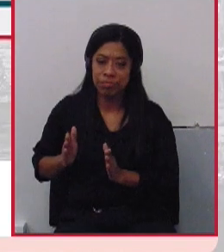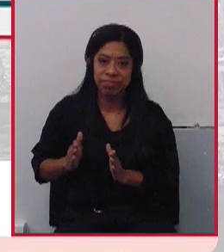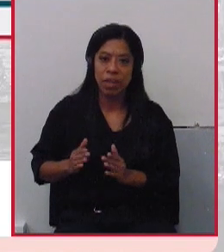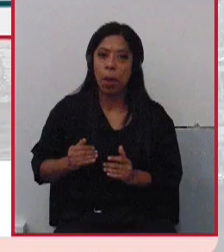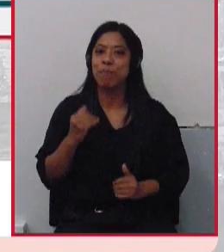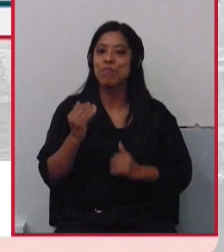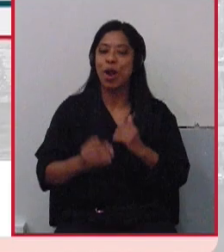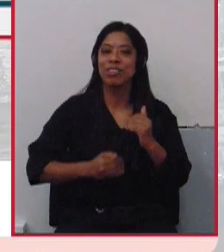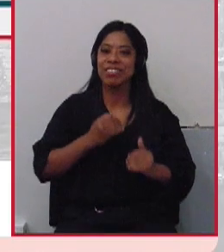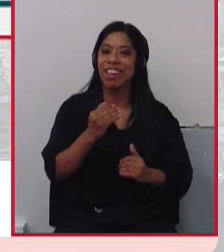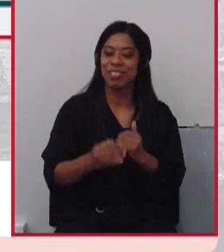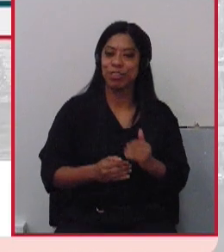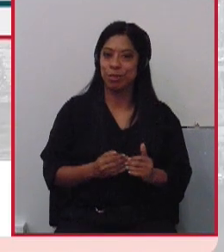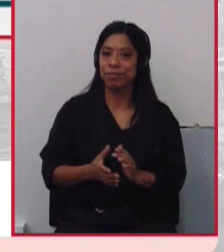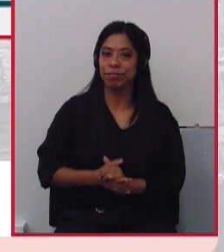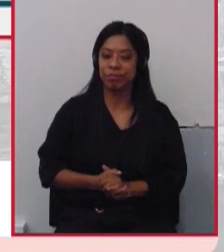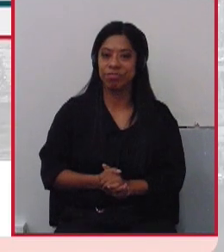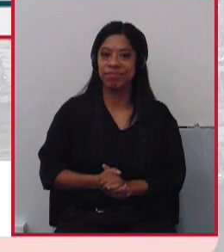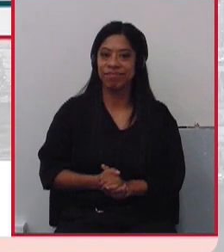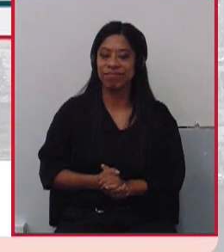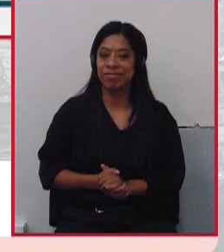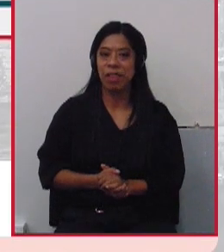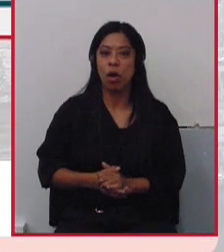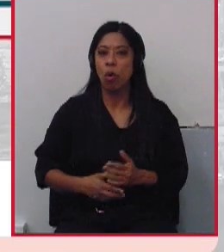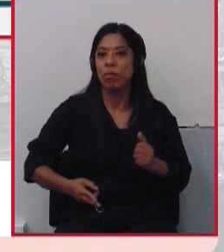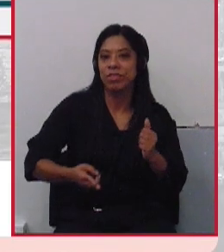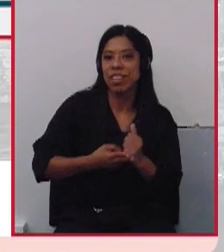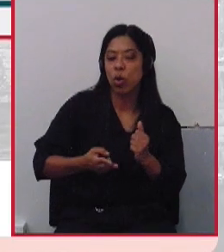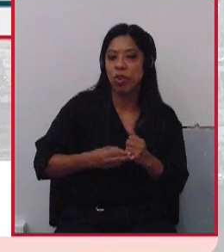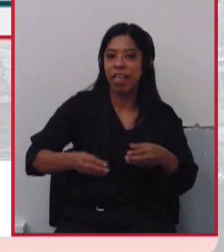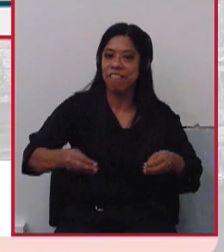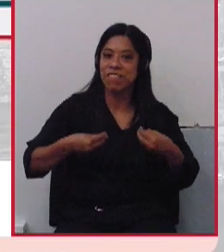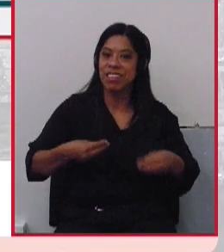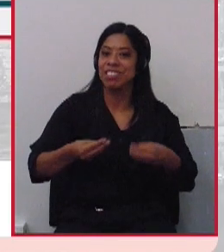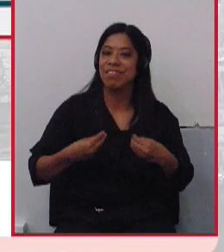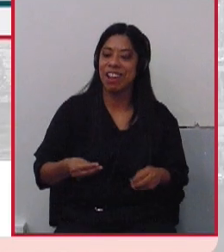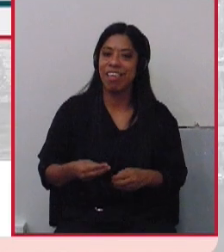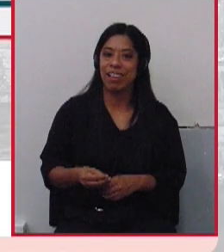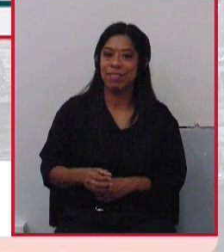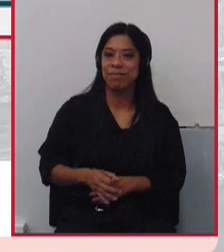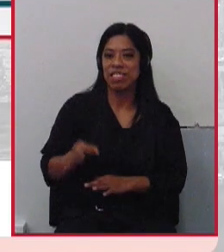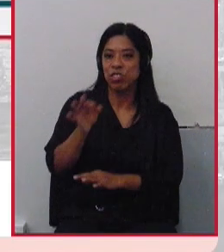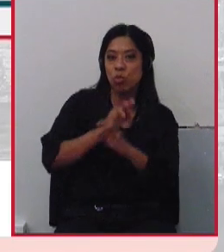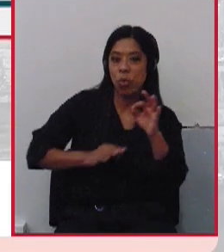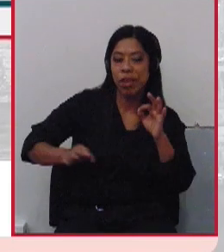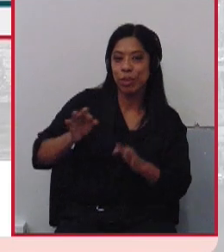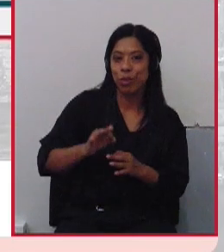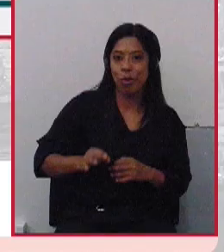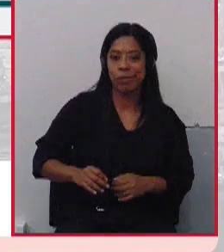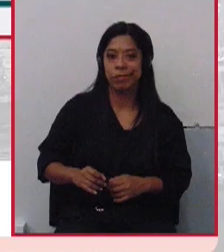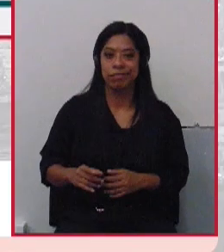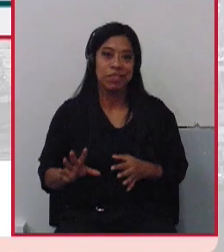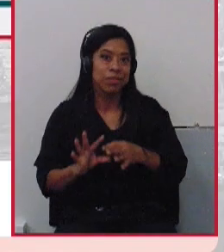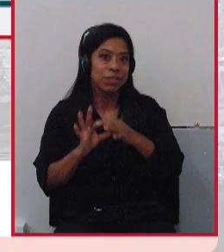tu proceso propiamente dicho, desde el punto de vista de seguridad, flexibilidad del circuito, tus lazos de